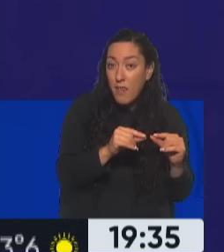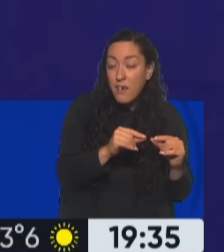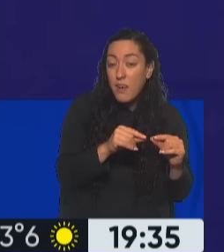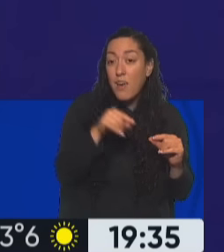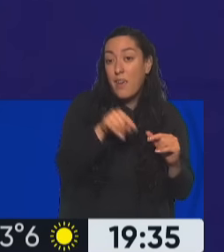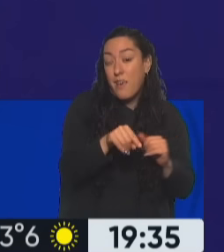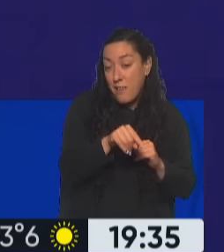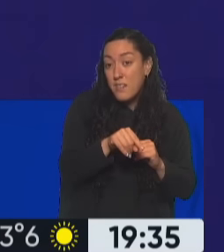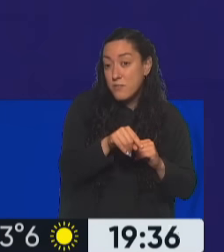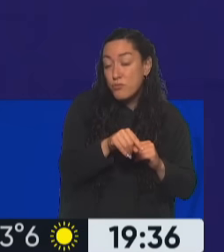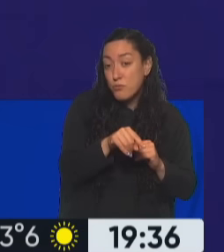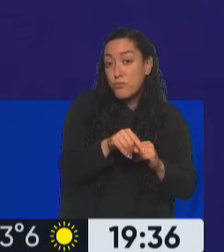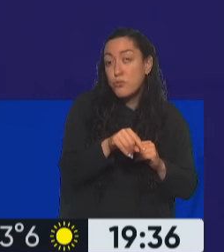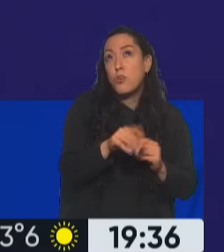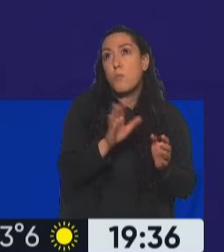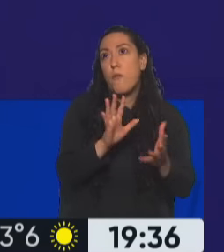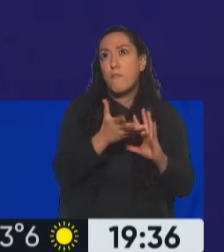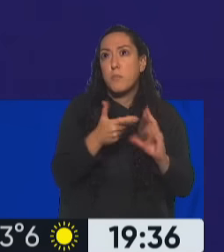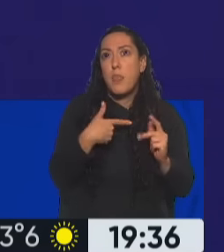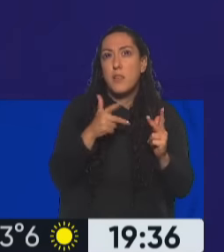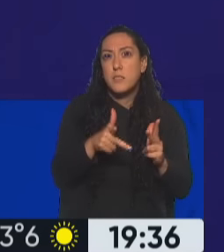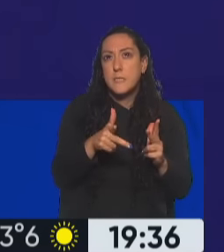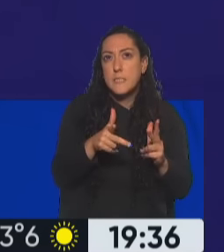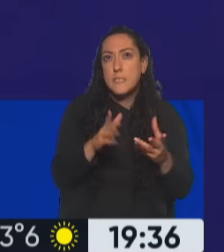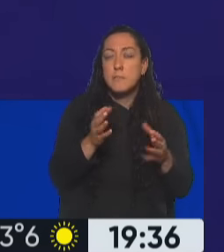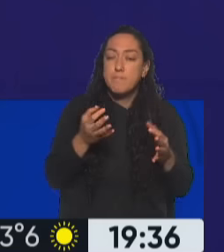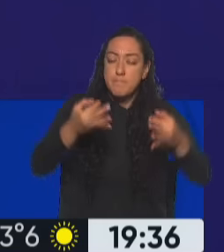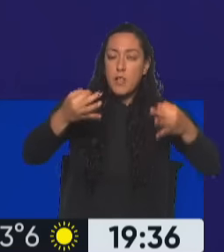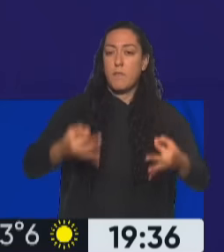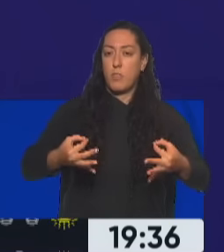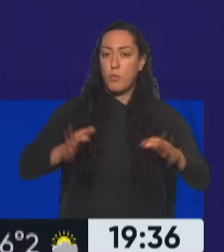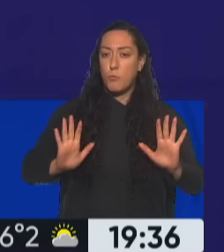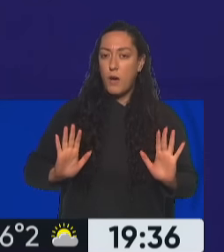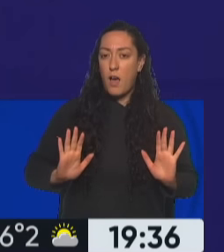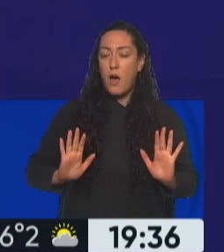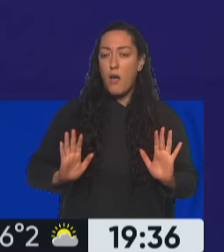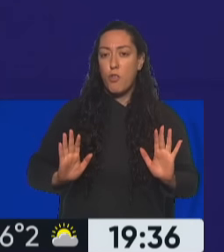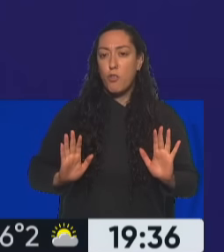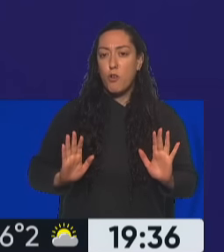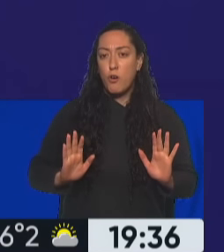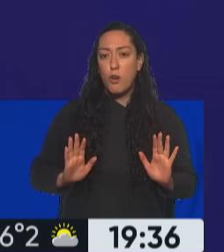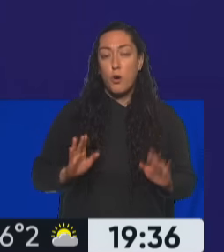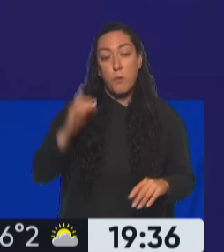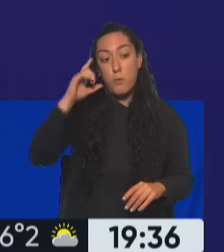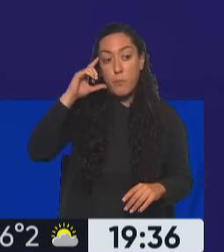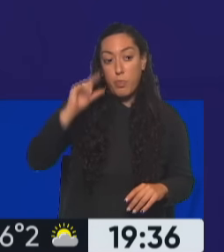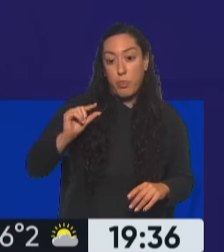para decirlo de una manera muy educada, es muy precario